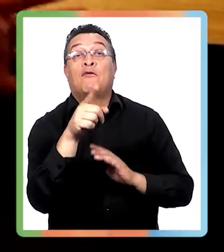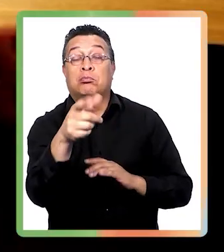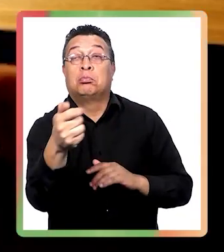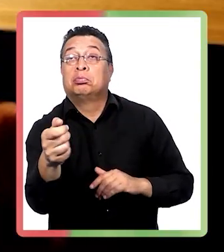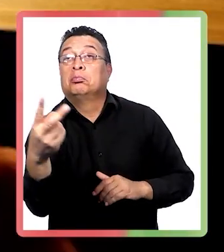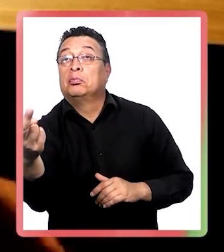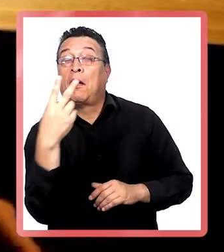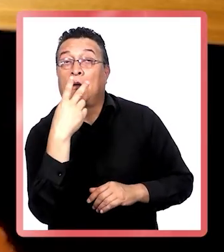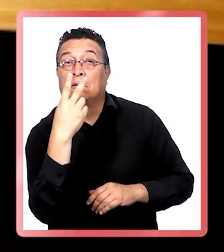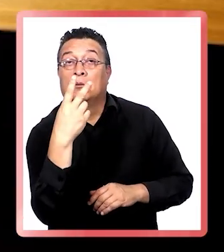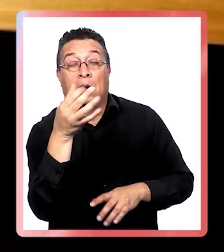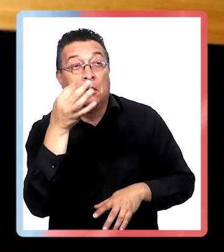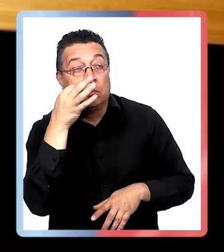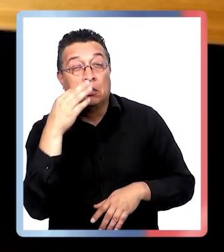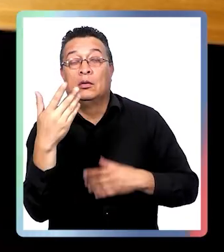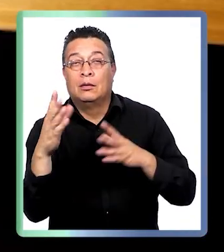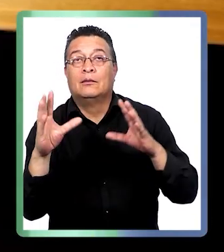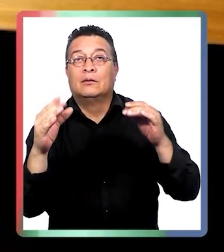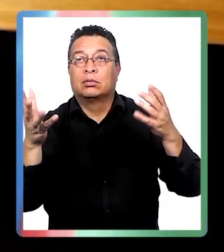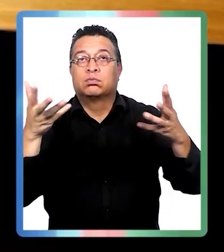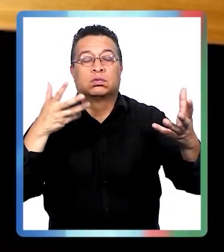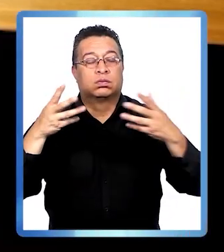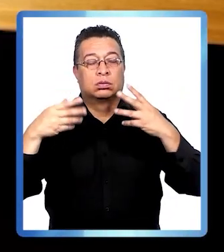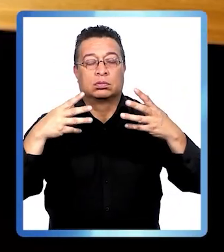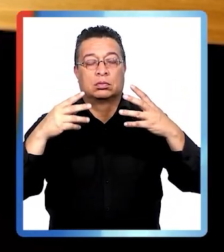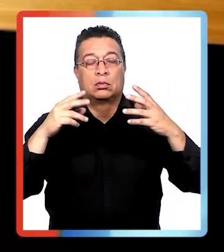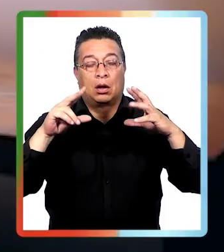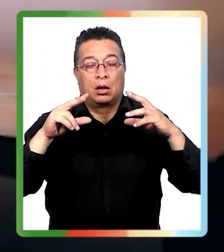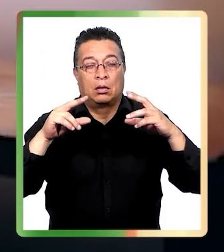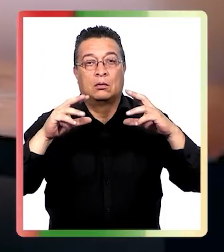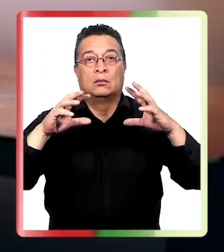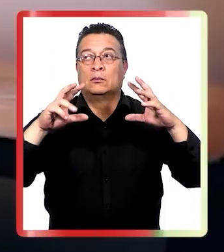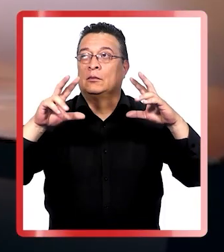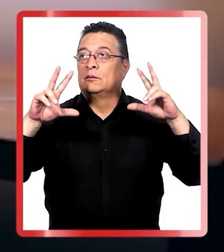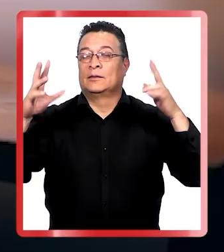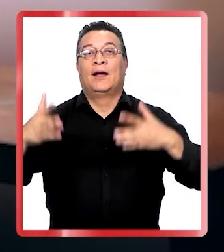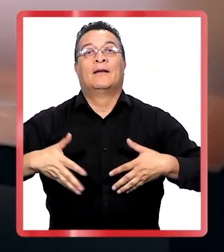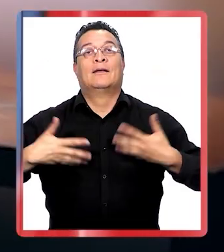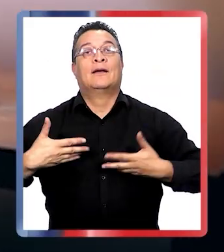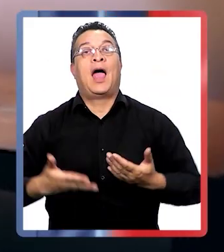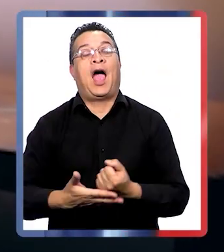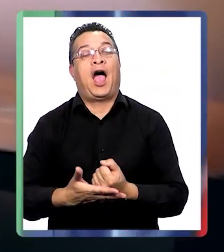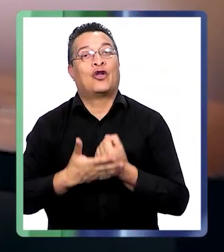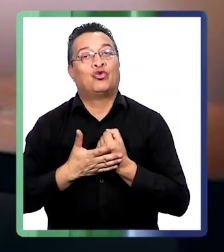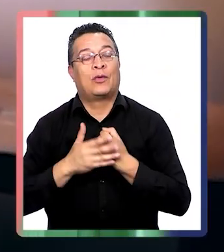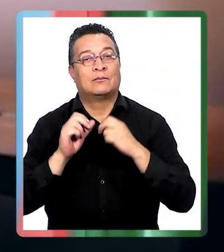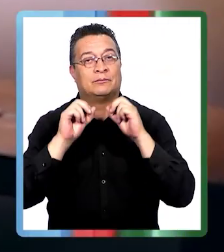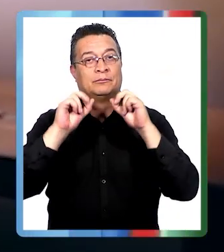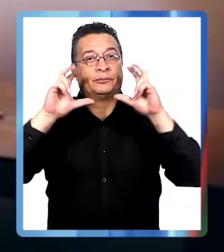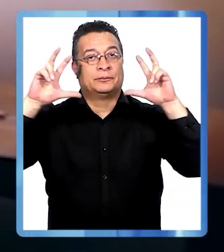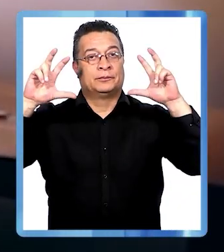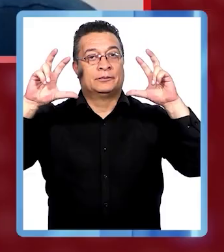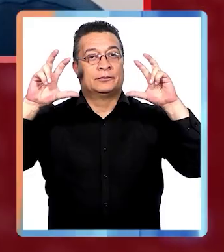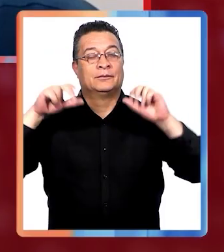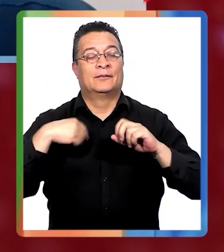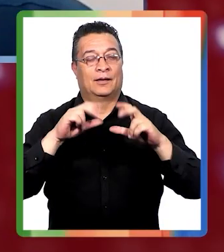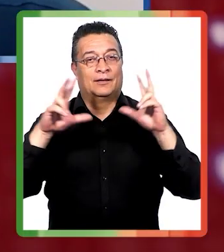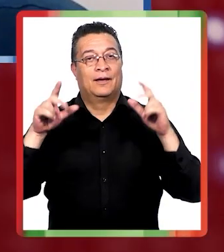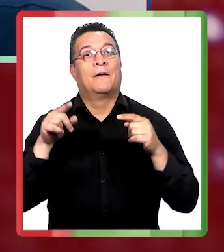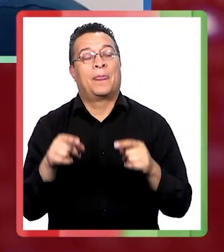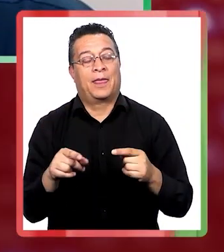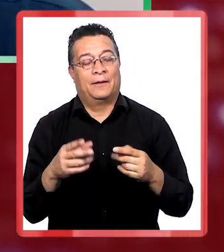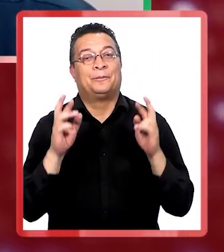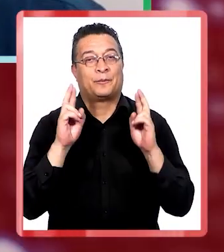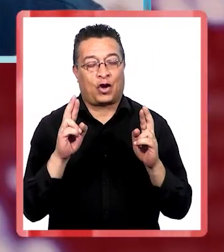el portavoz de ustedes, hay que no empiezan a hablar, pero que no nos venza esto. Y es clave mantener